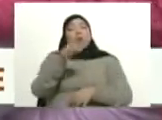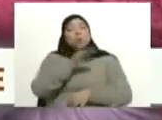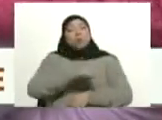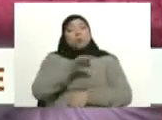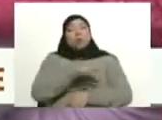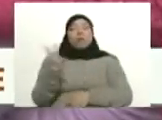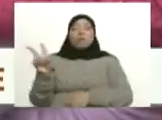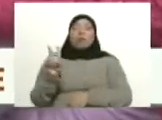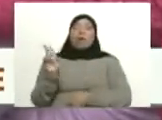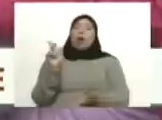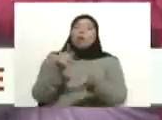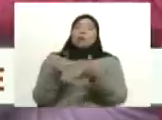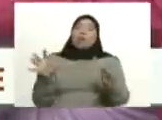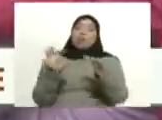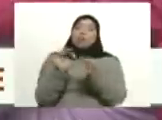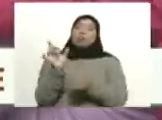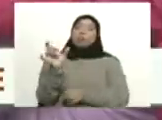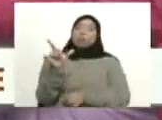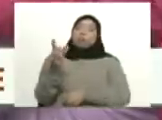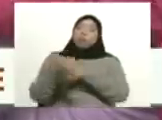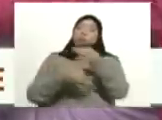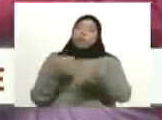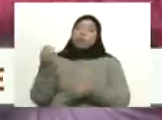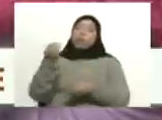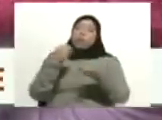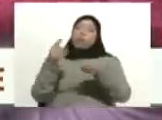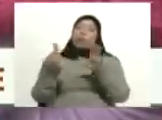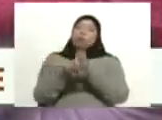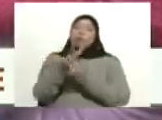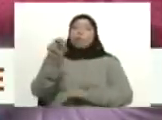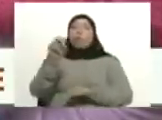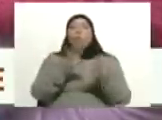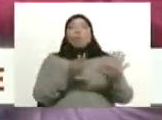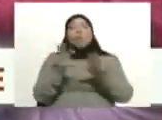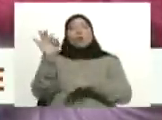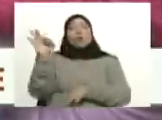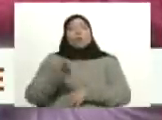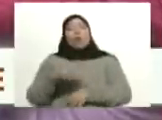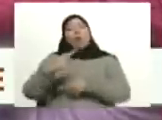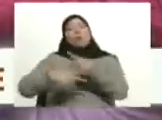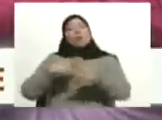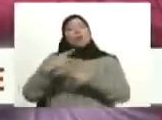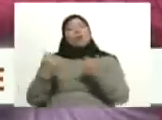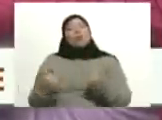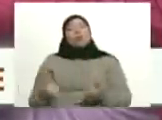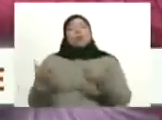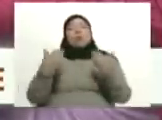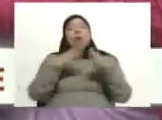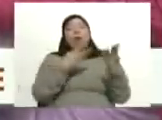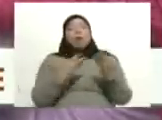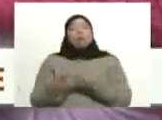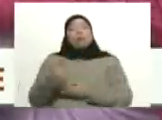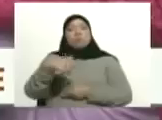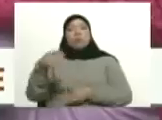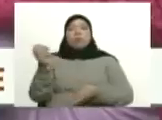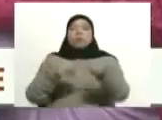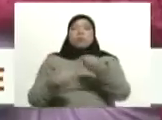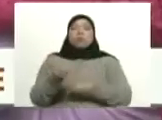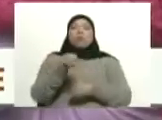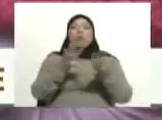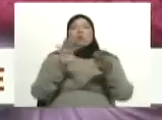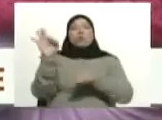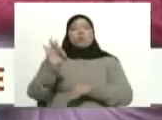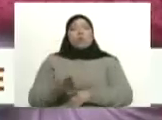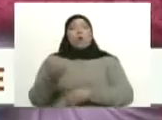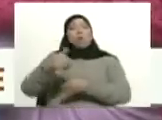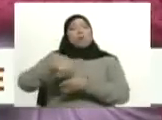Socialista Unido de Venezuela y cuenta con más del 90% de los partidos que reciben más del 90%